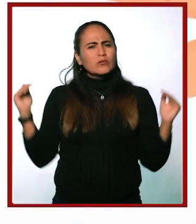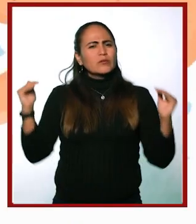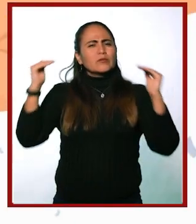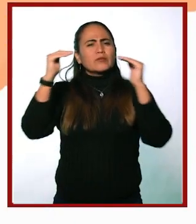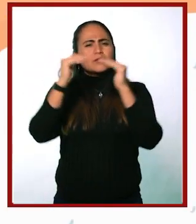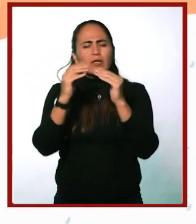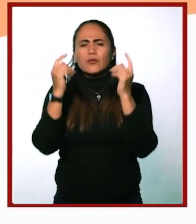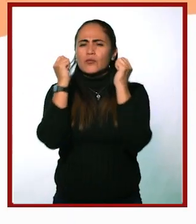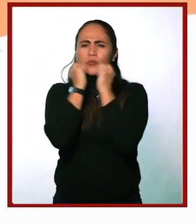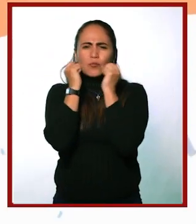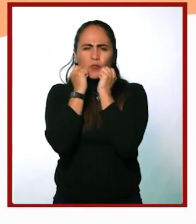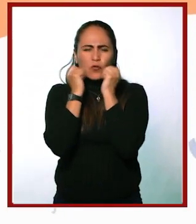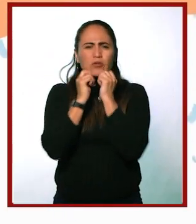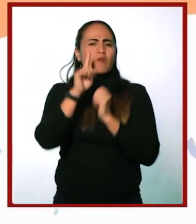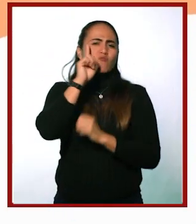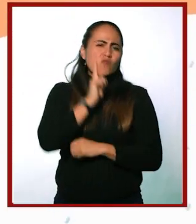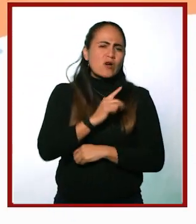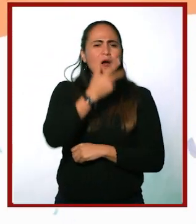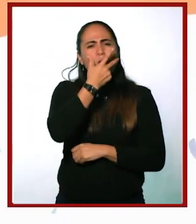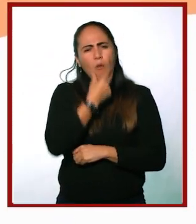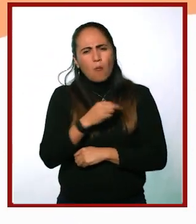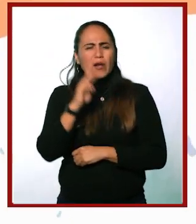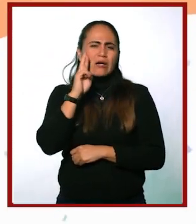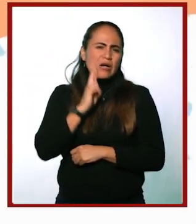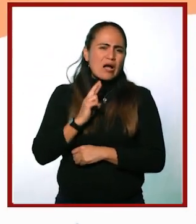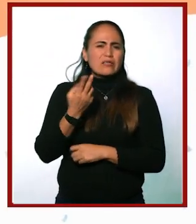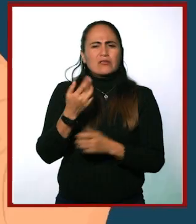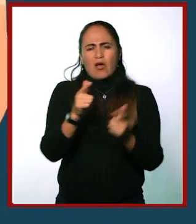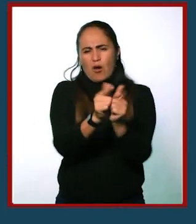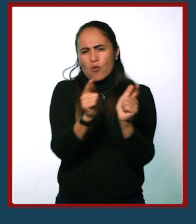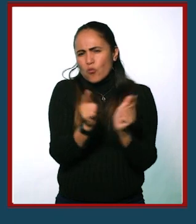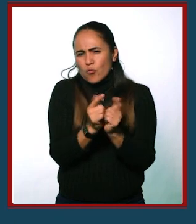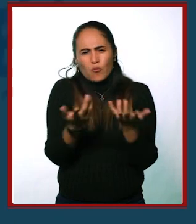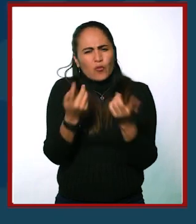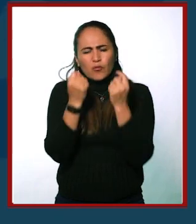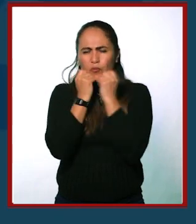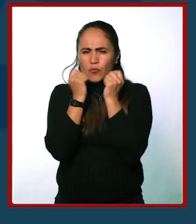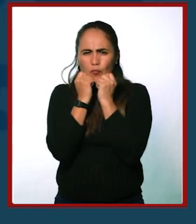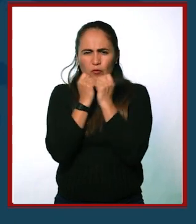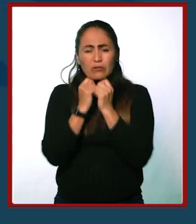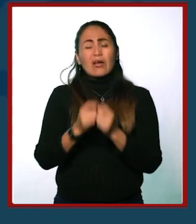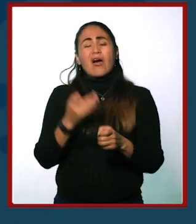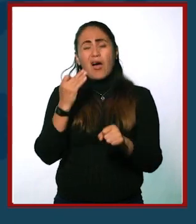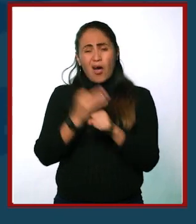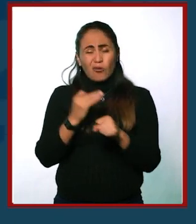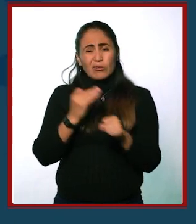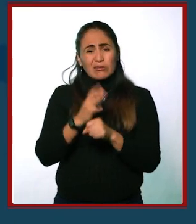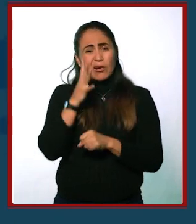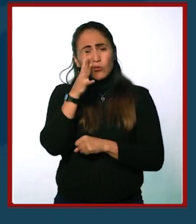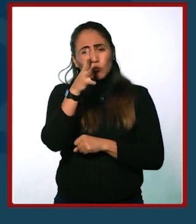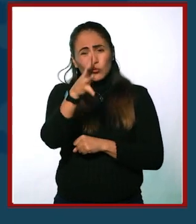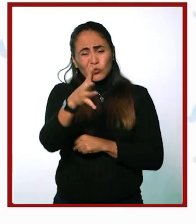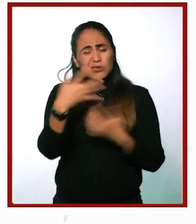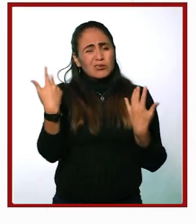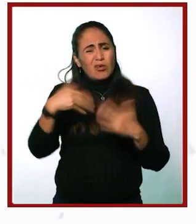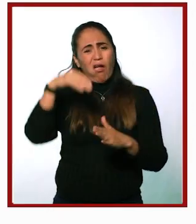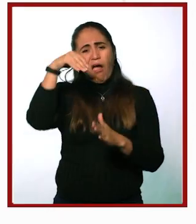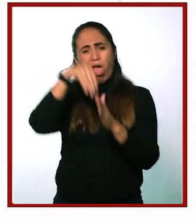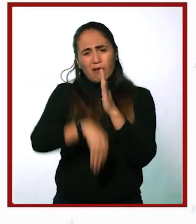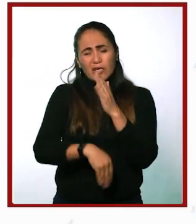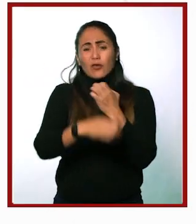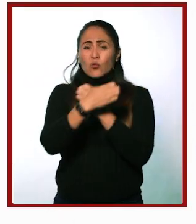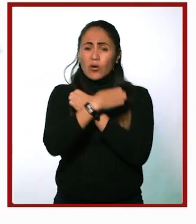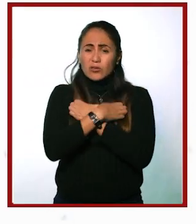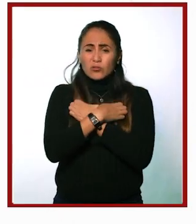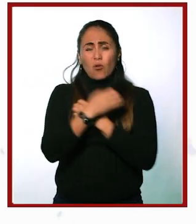todos, independientemente de su género, raza o etnia. A pesar del panorama desalentador que enfrentamos, la educación